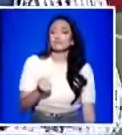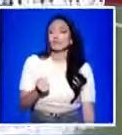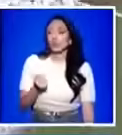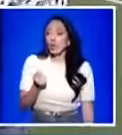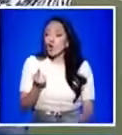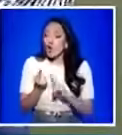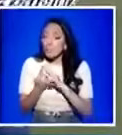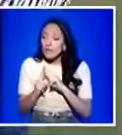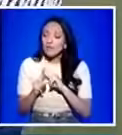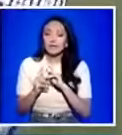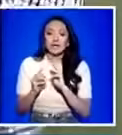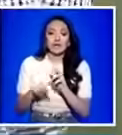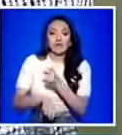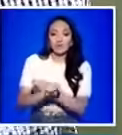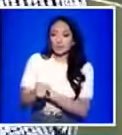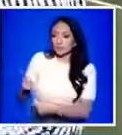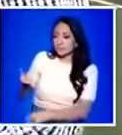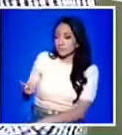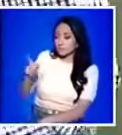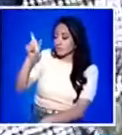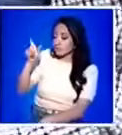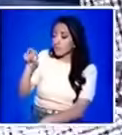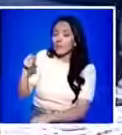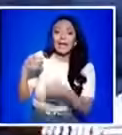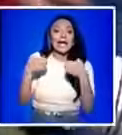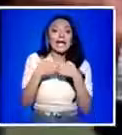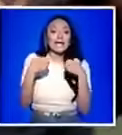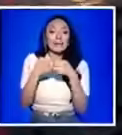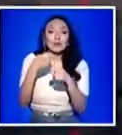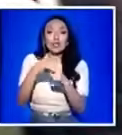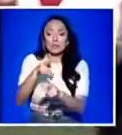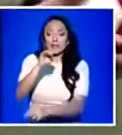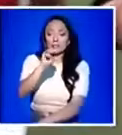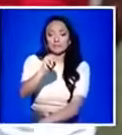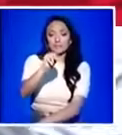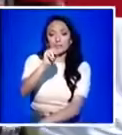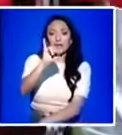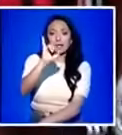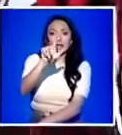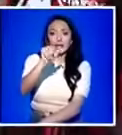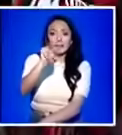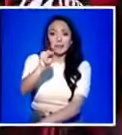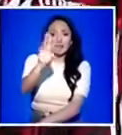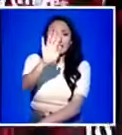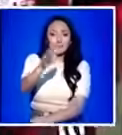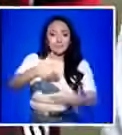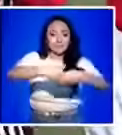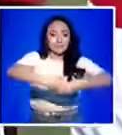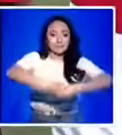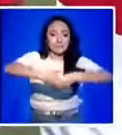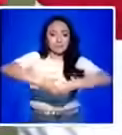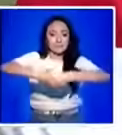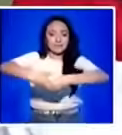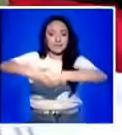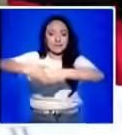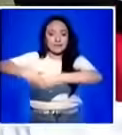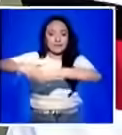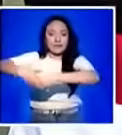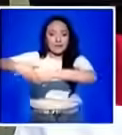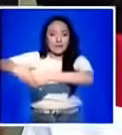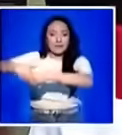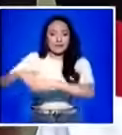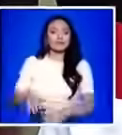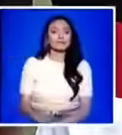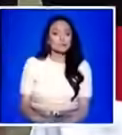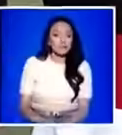semillero. Miren ustedes, acá estamos con el Milan de San Roque, están en este momento saludándose. Están compartiendo un momentito,